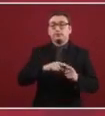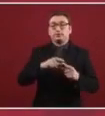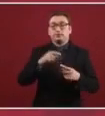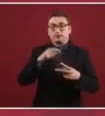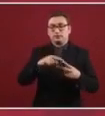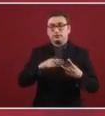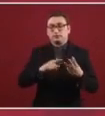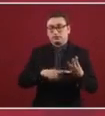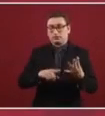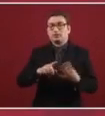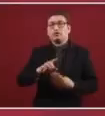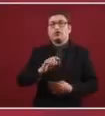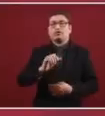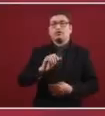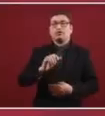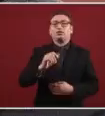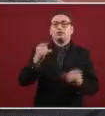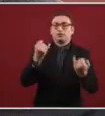nuestro